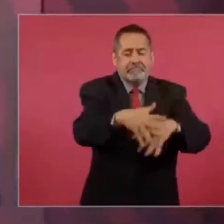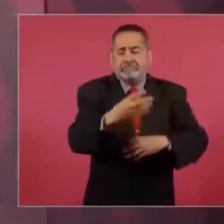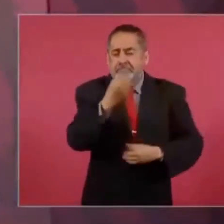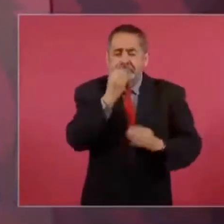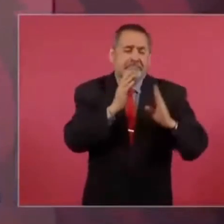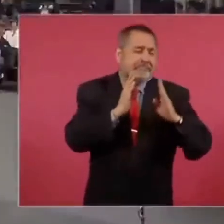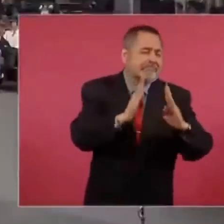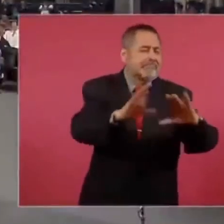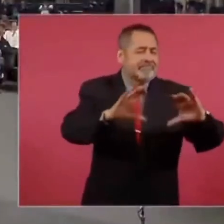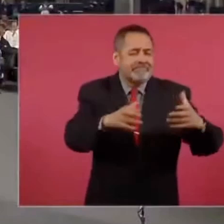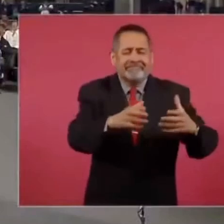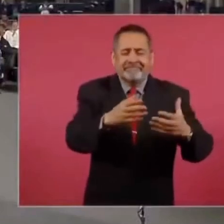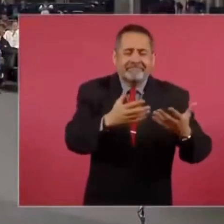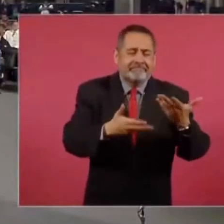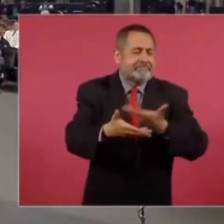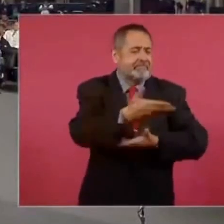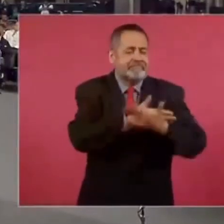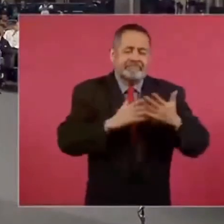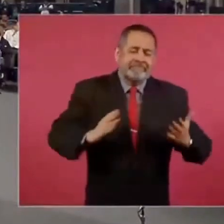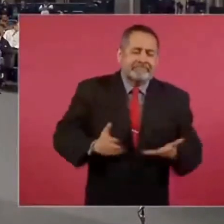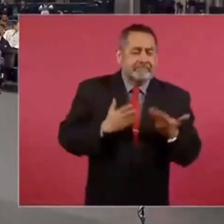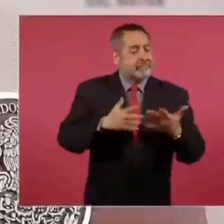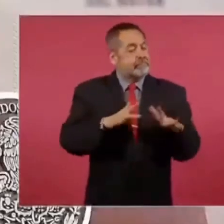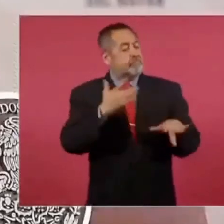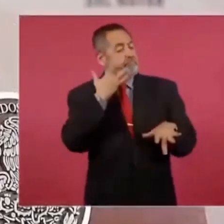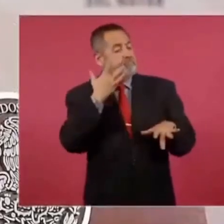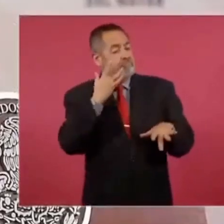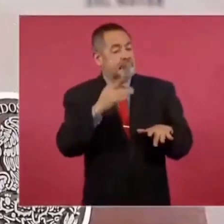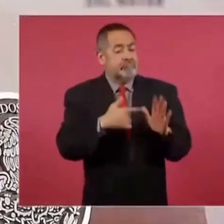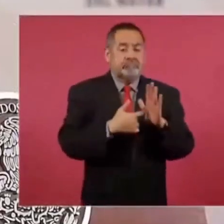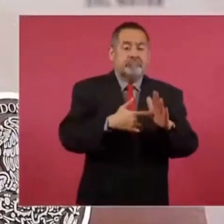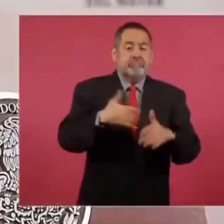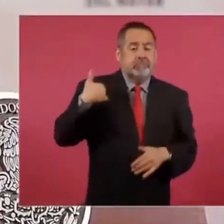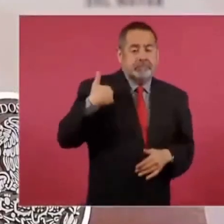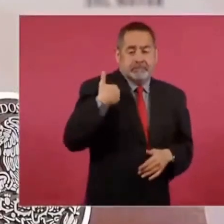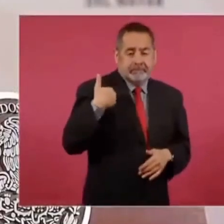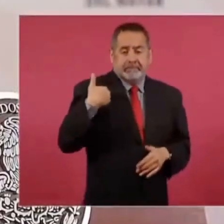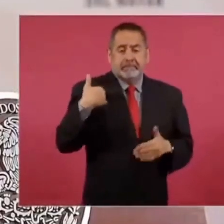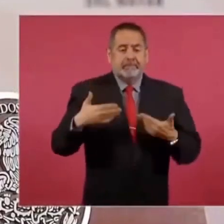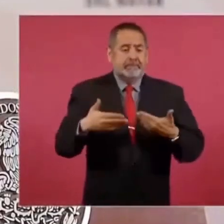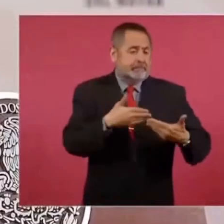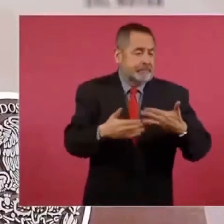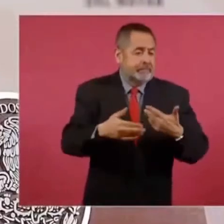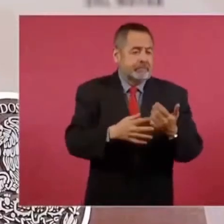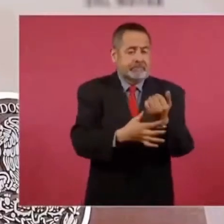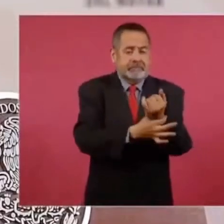y bailes de exhibición de modas y alhajas,